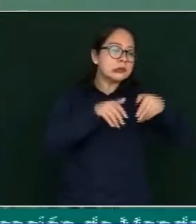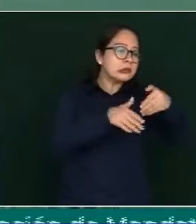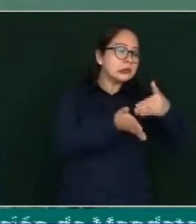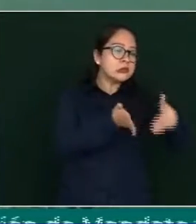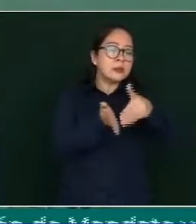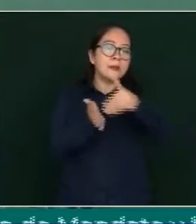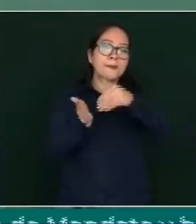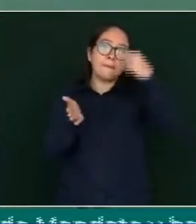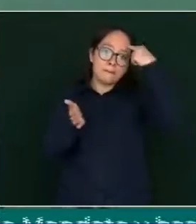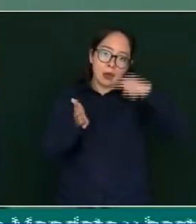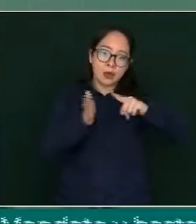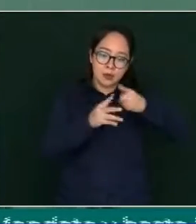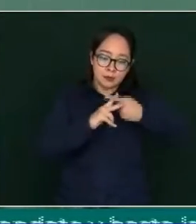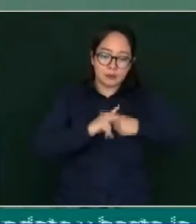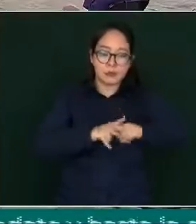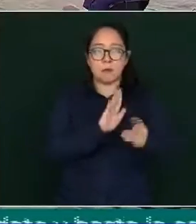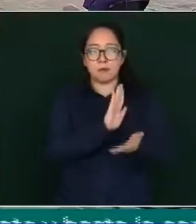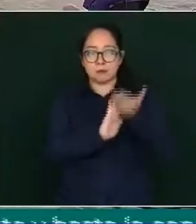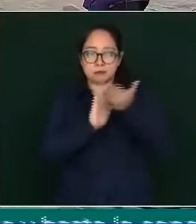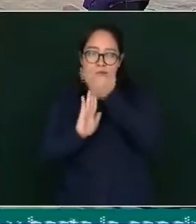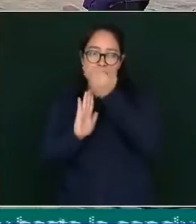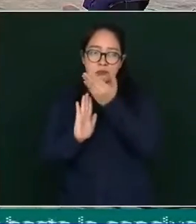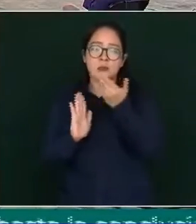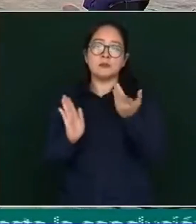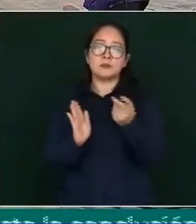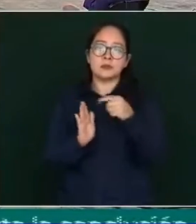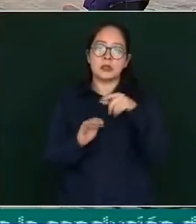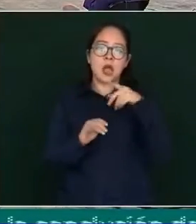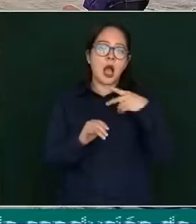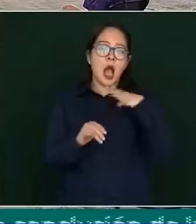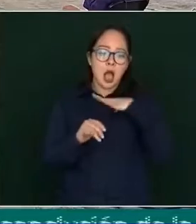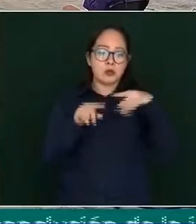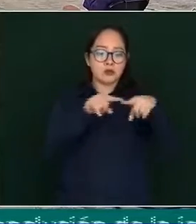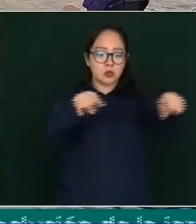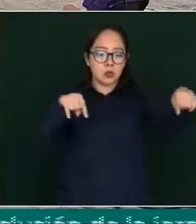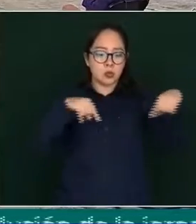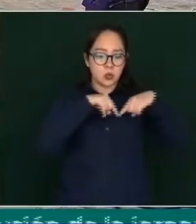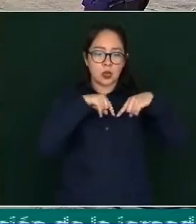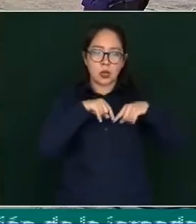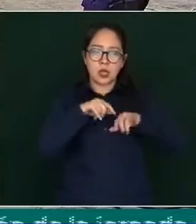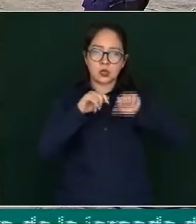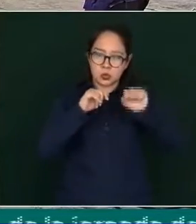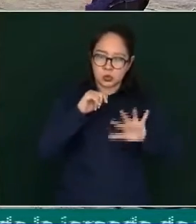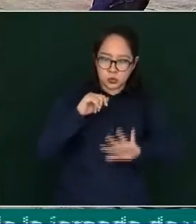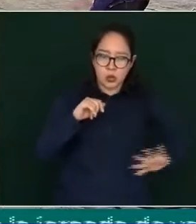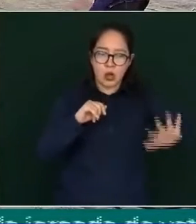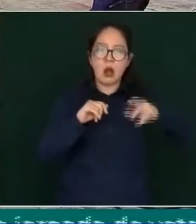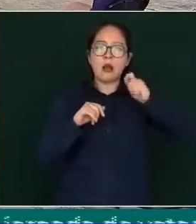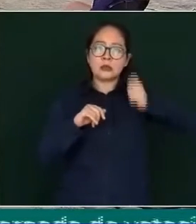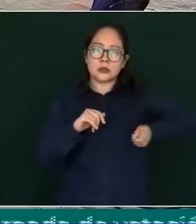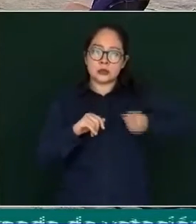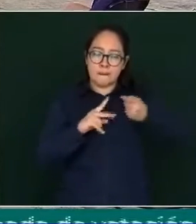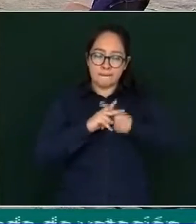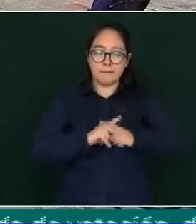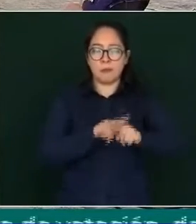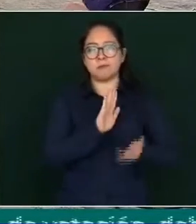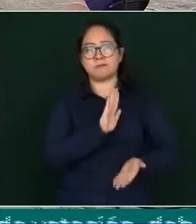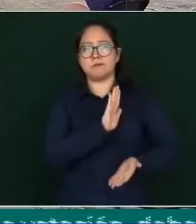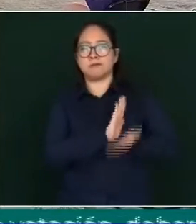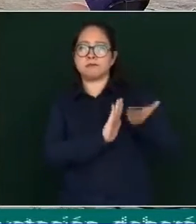para iniciar la construcción. En la parte sur del campo militar se inició toda la construcción